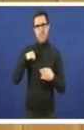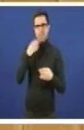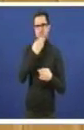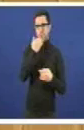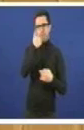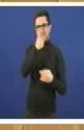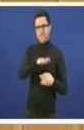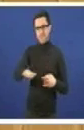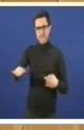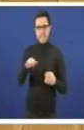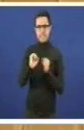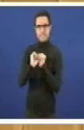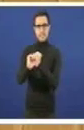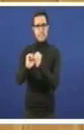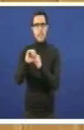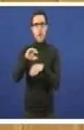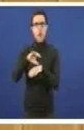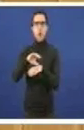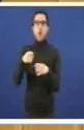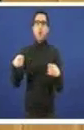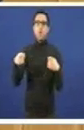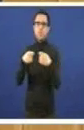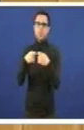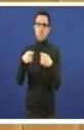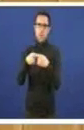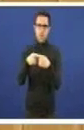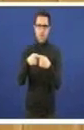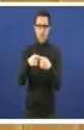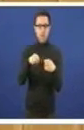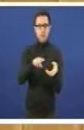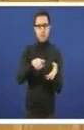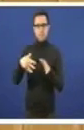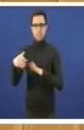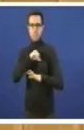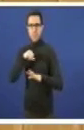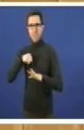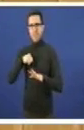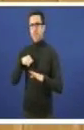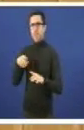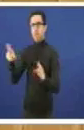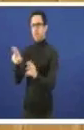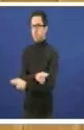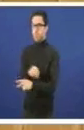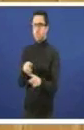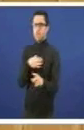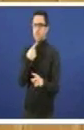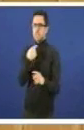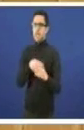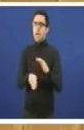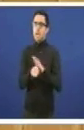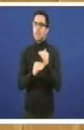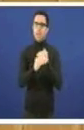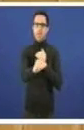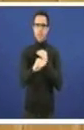dependentes do consorcio e que garanta a xestión pública direta todas as mesmas todas as dependentes da